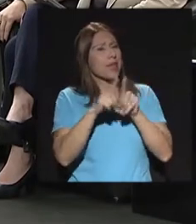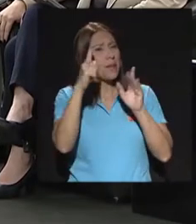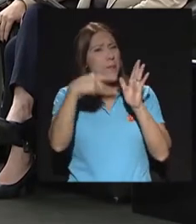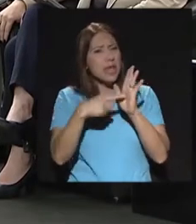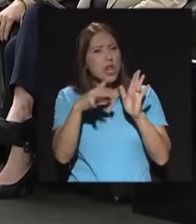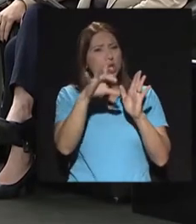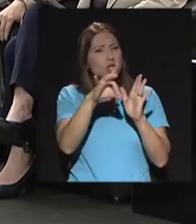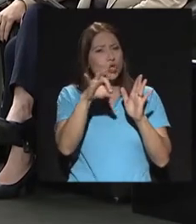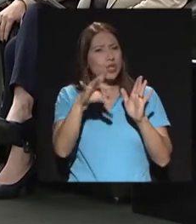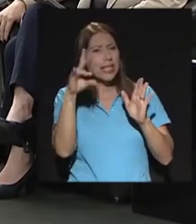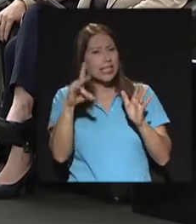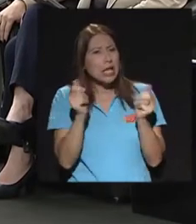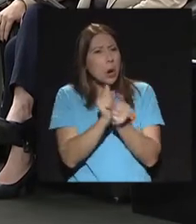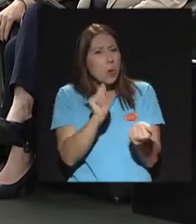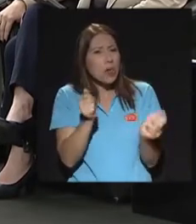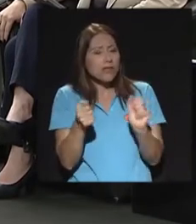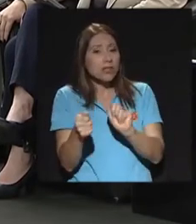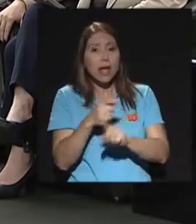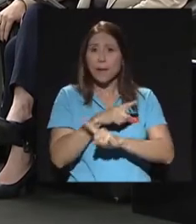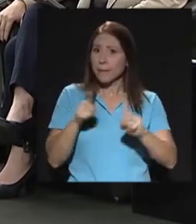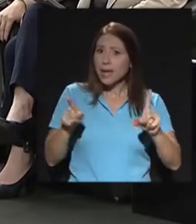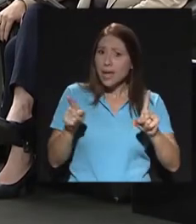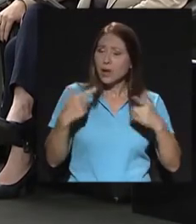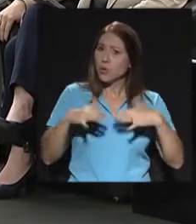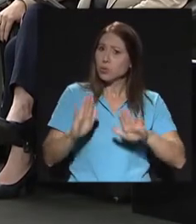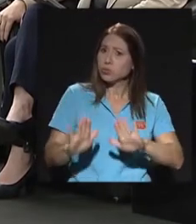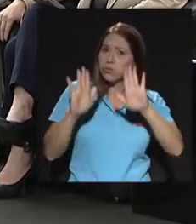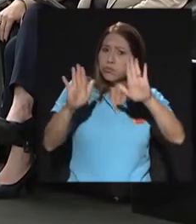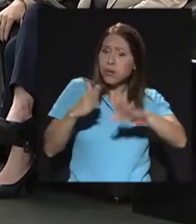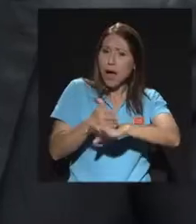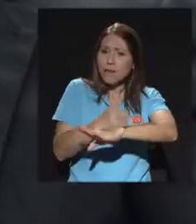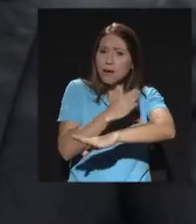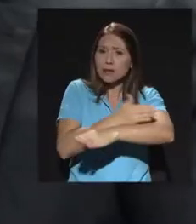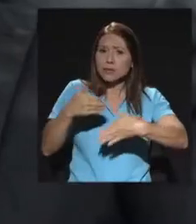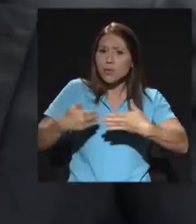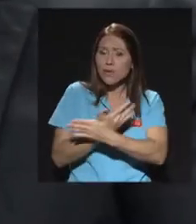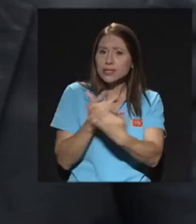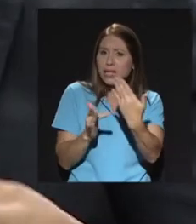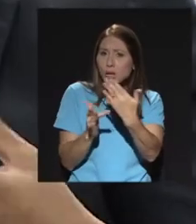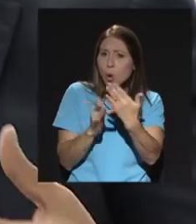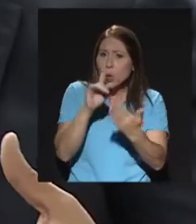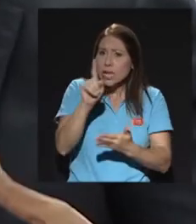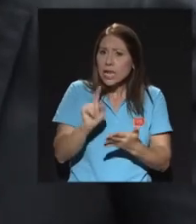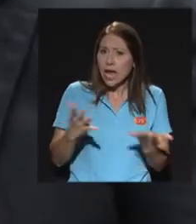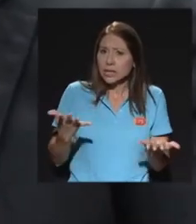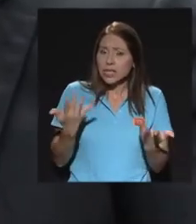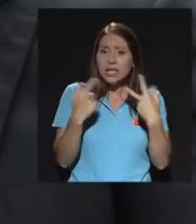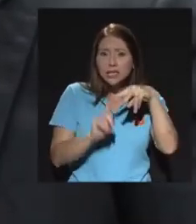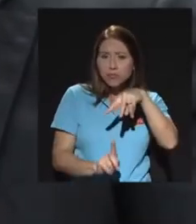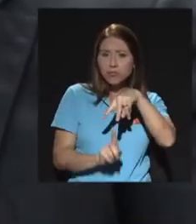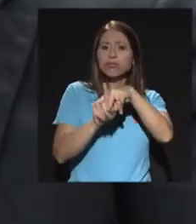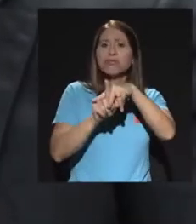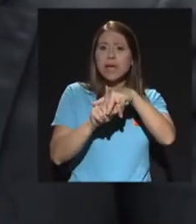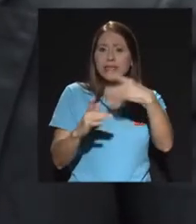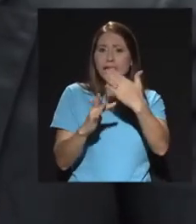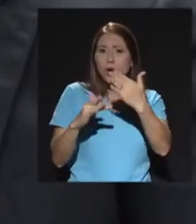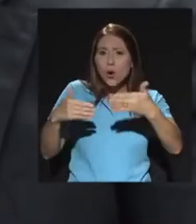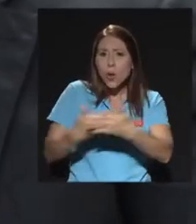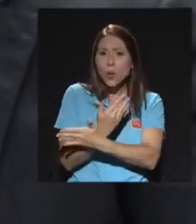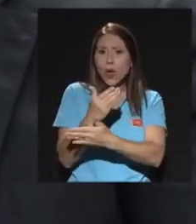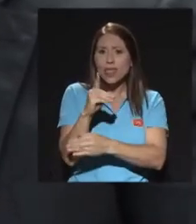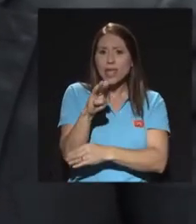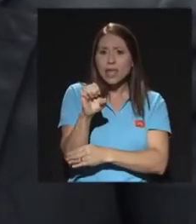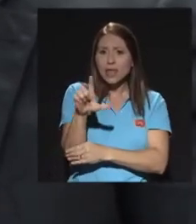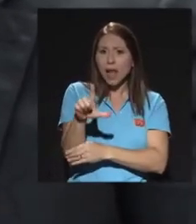1887, con algunas modificaciones. Pero los grandes avances que se han dado en las nuevas tecnologías y la aparición de la tecnología digital, ¿usted no